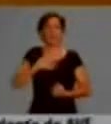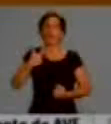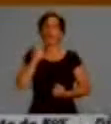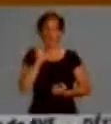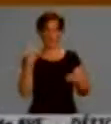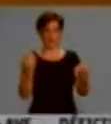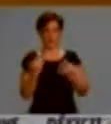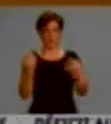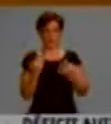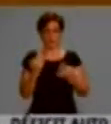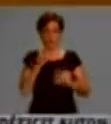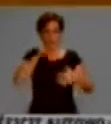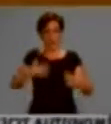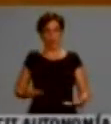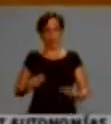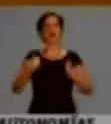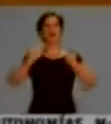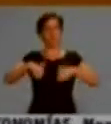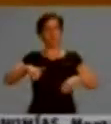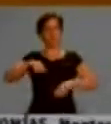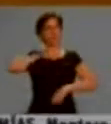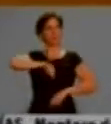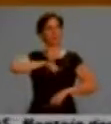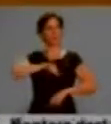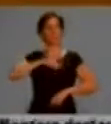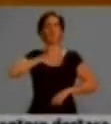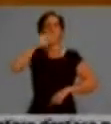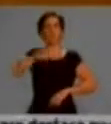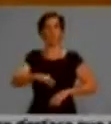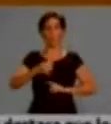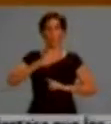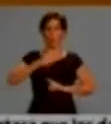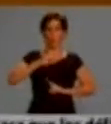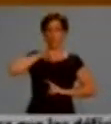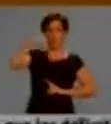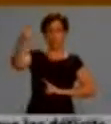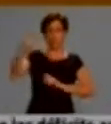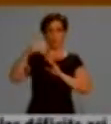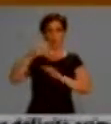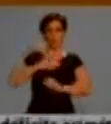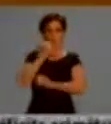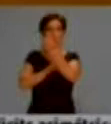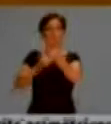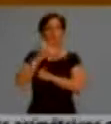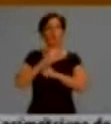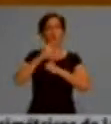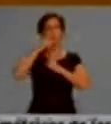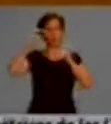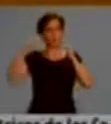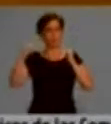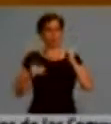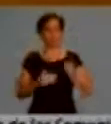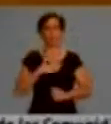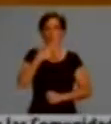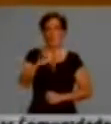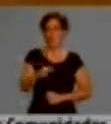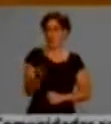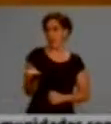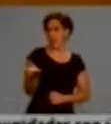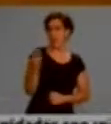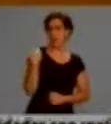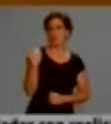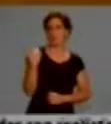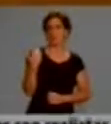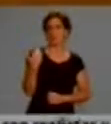decir que estamos en condiciones de seguir reduciendo la enorme deuda exterior de nuestra economía. Ayer conocimos el